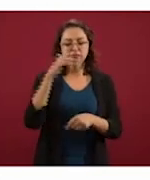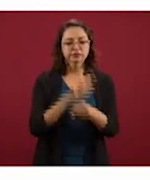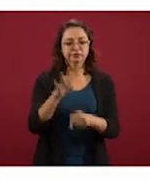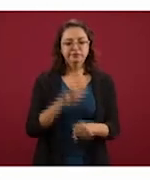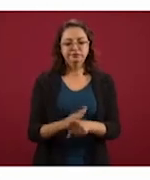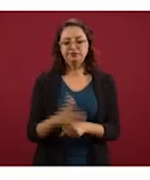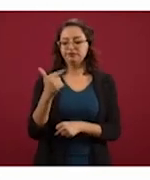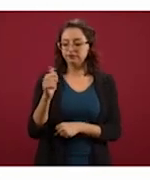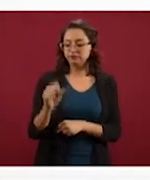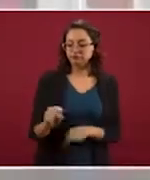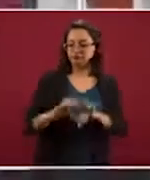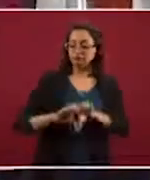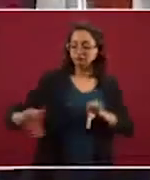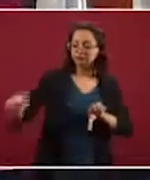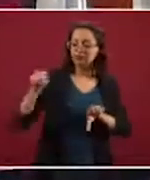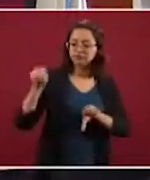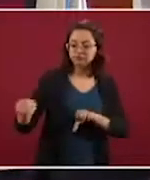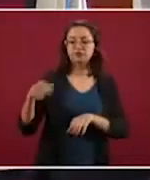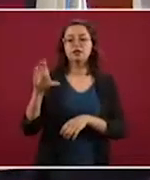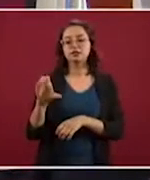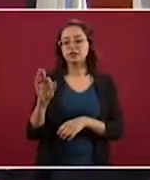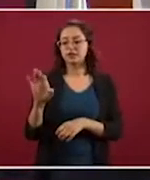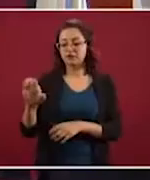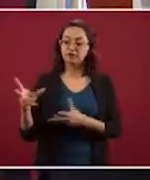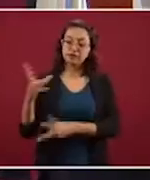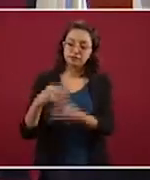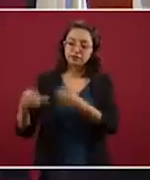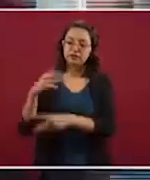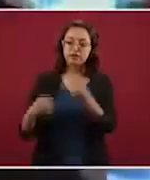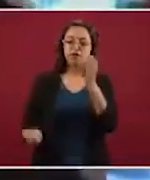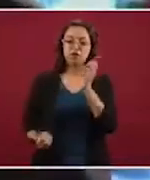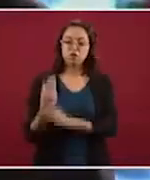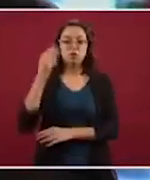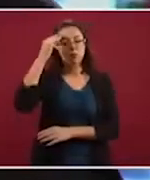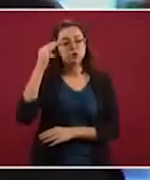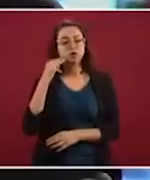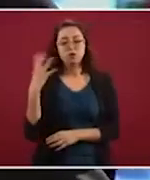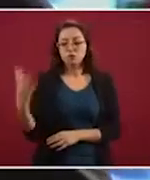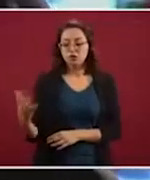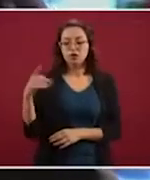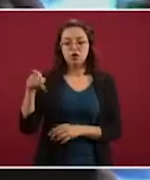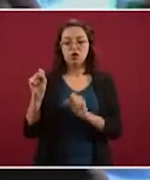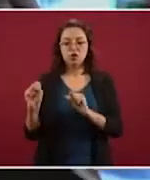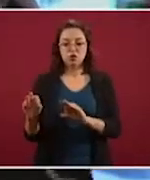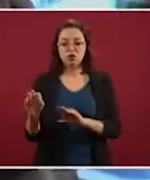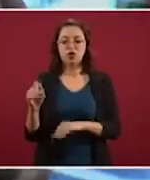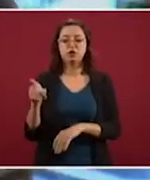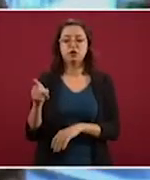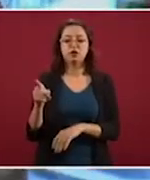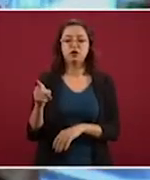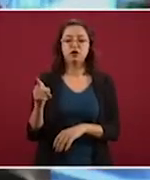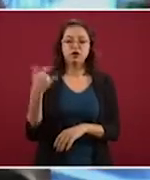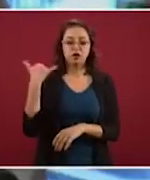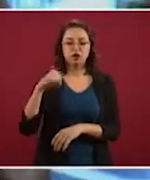un gasoducto ampliado a las plantas de CFE y a la nueva central Mérida 4, ofrecida por el presidente